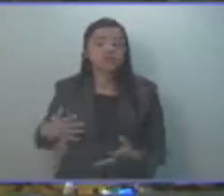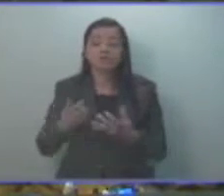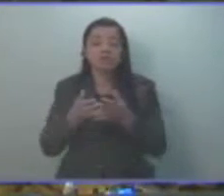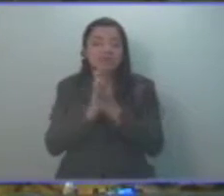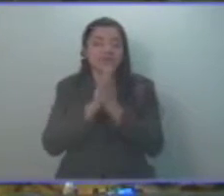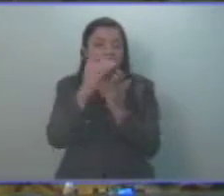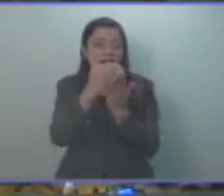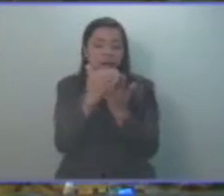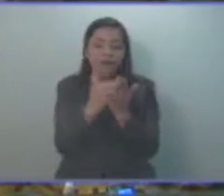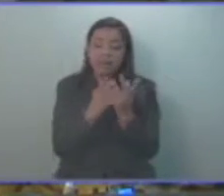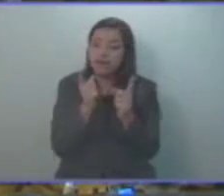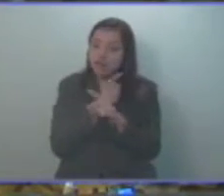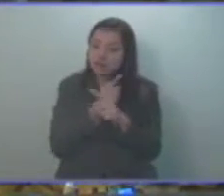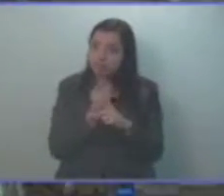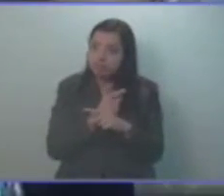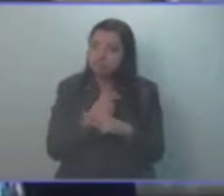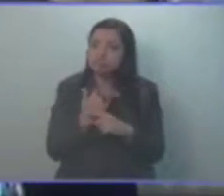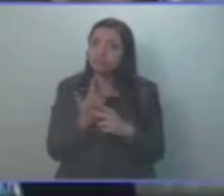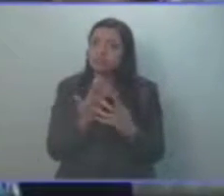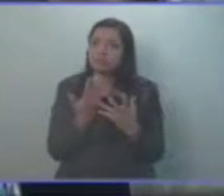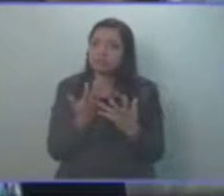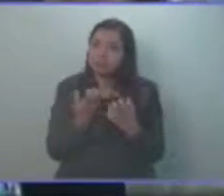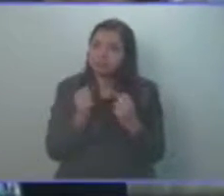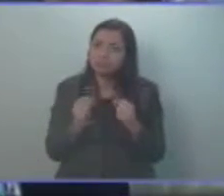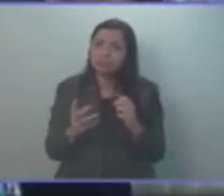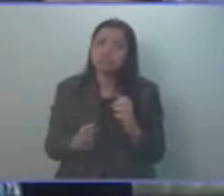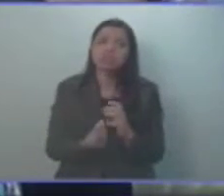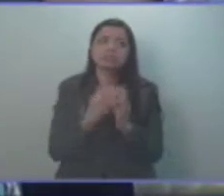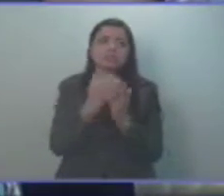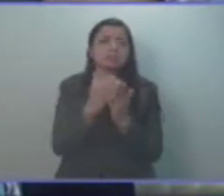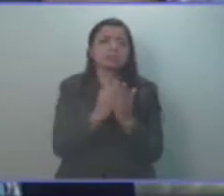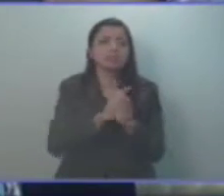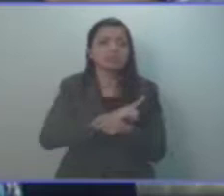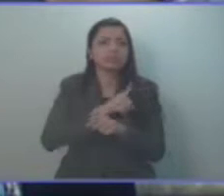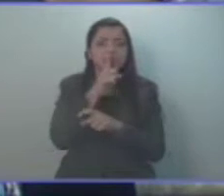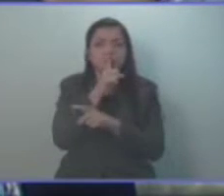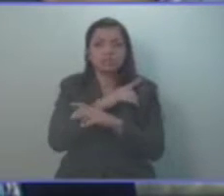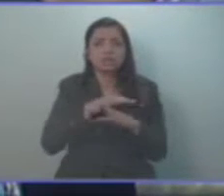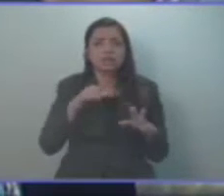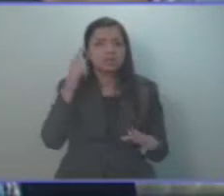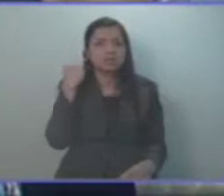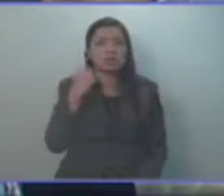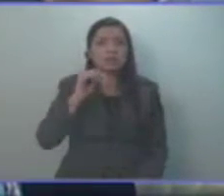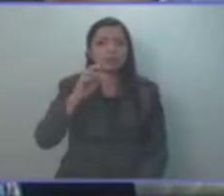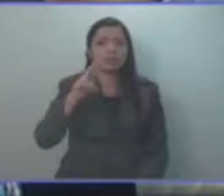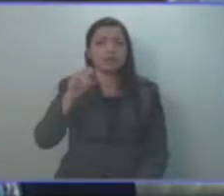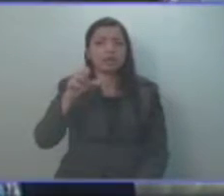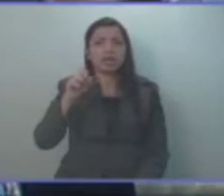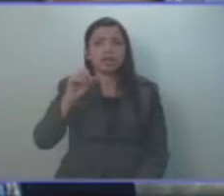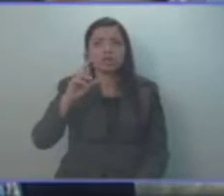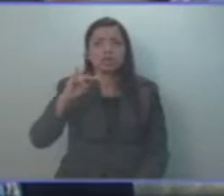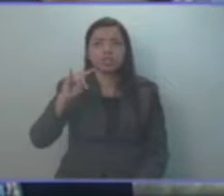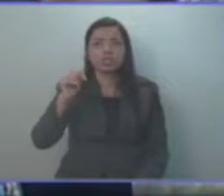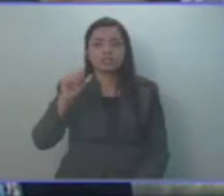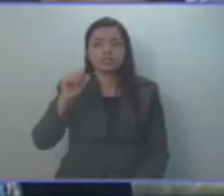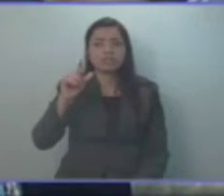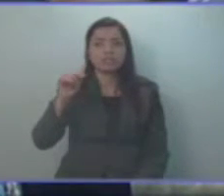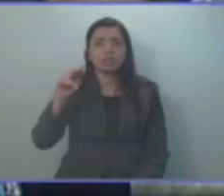modificación de gente en el sentido se puede incorporar al minuto de silencio al señor Carlos Rivas